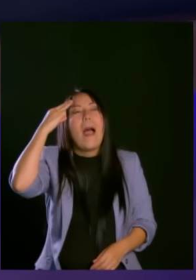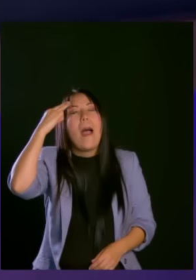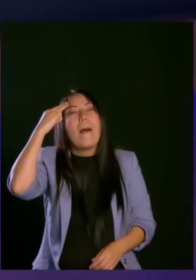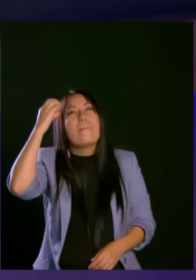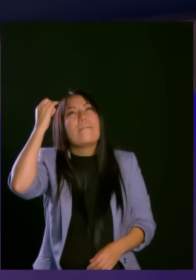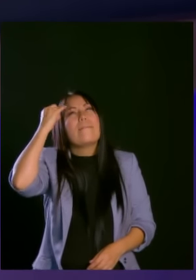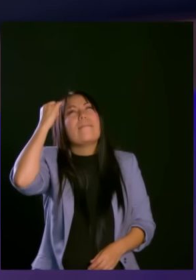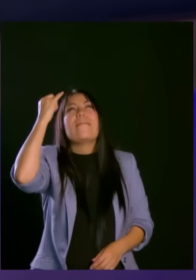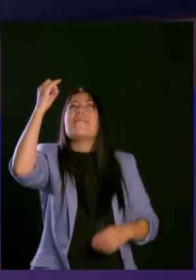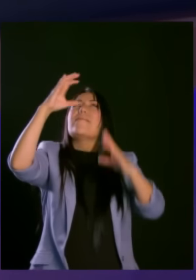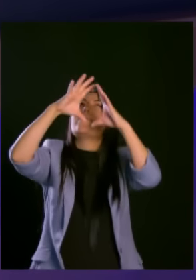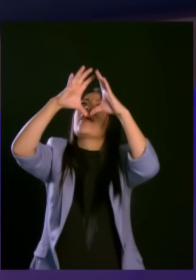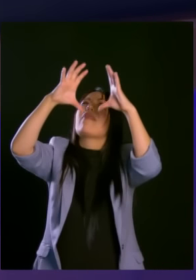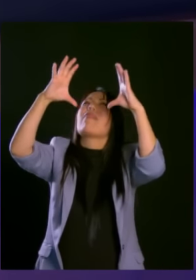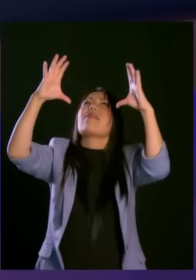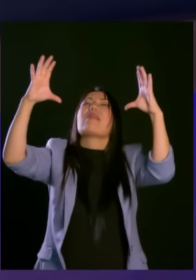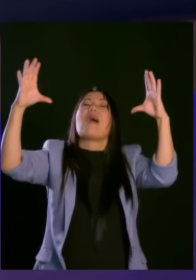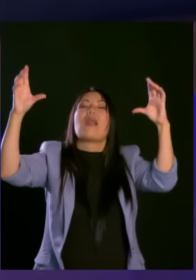es no dejar